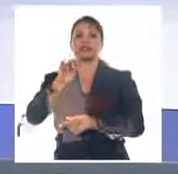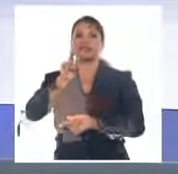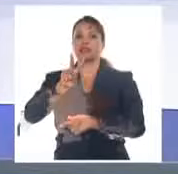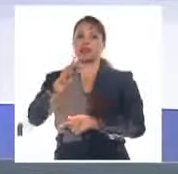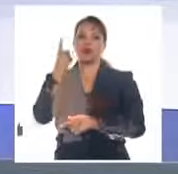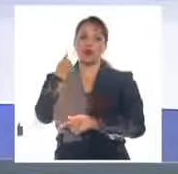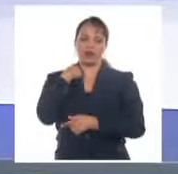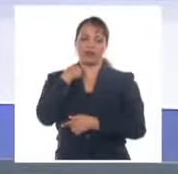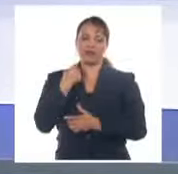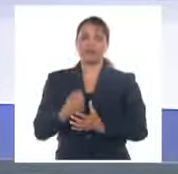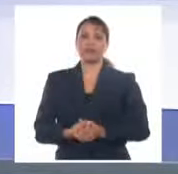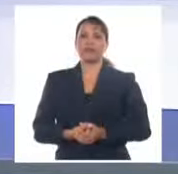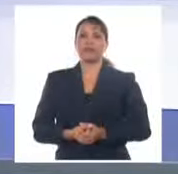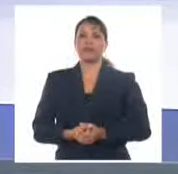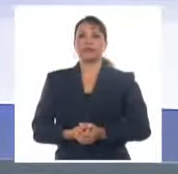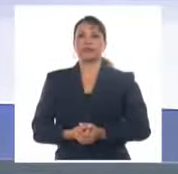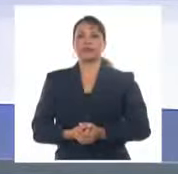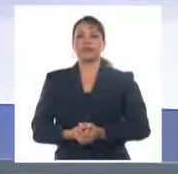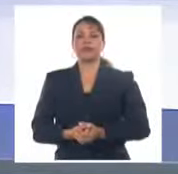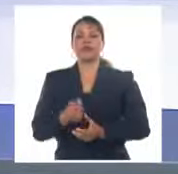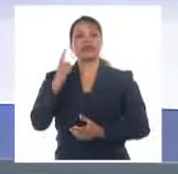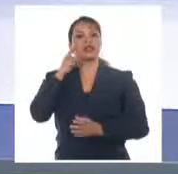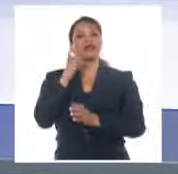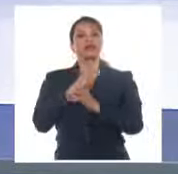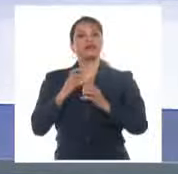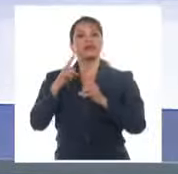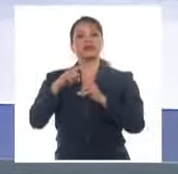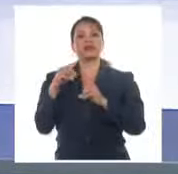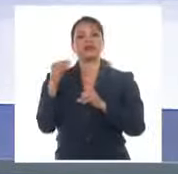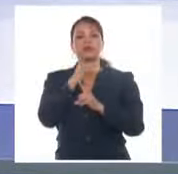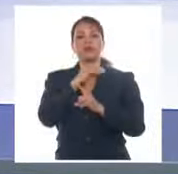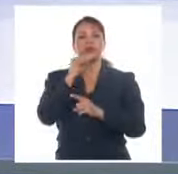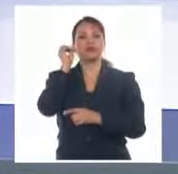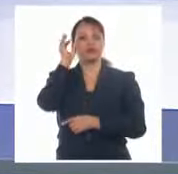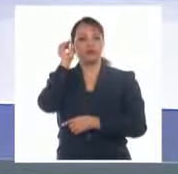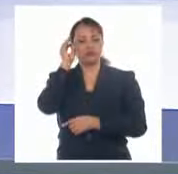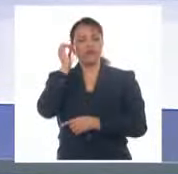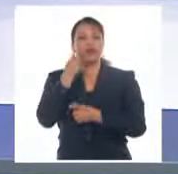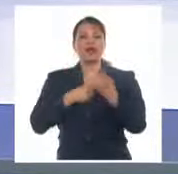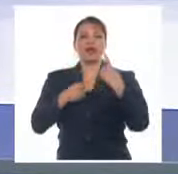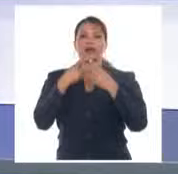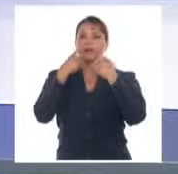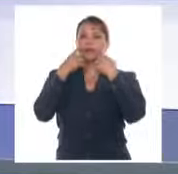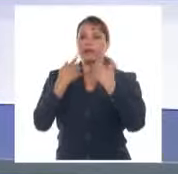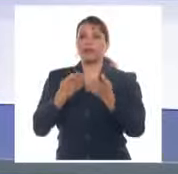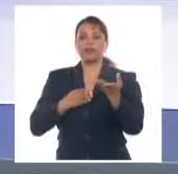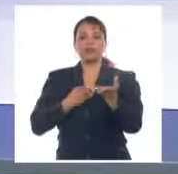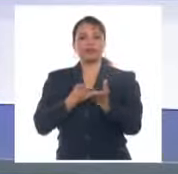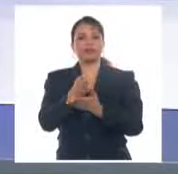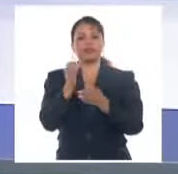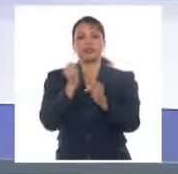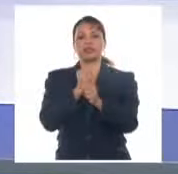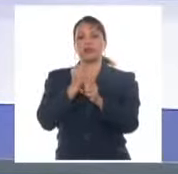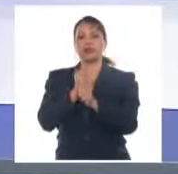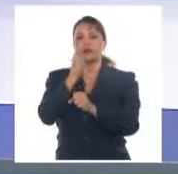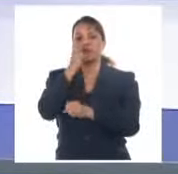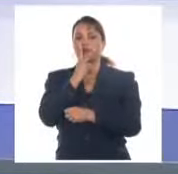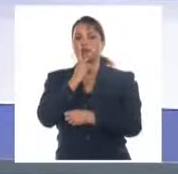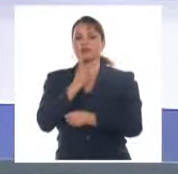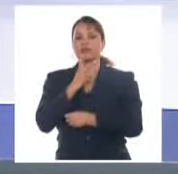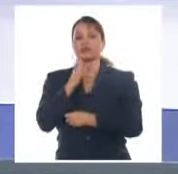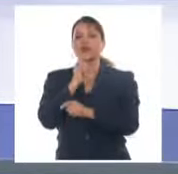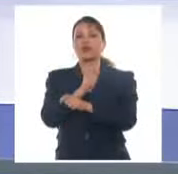institución aplica la ciencia la tecnología y la innovación como herramientas indispensables para sostener la labor asistencial docente e